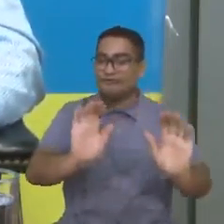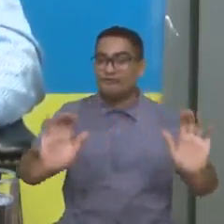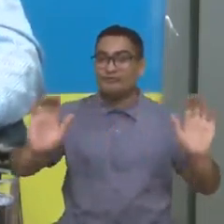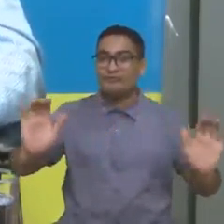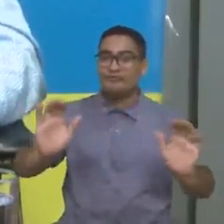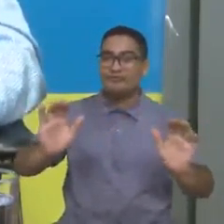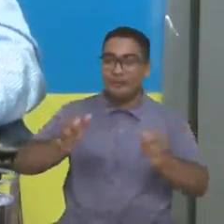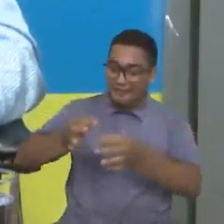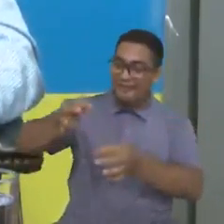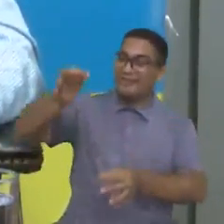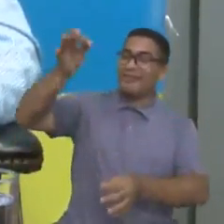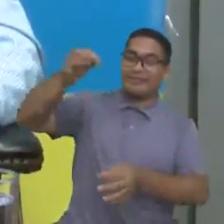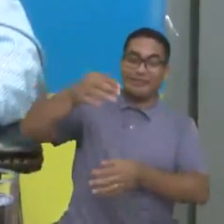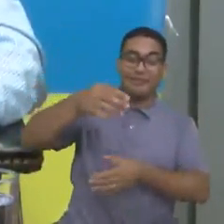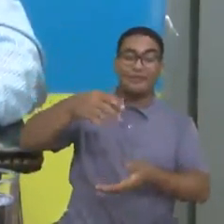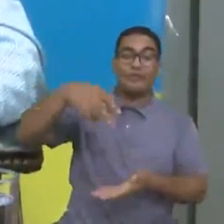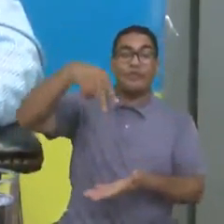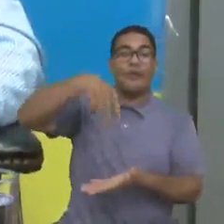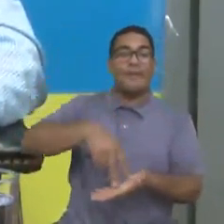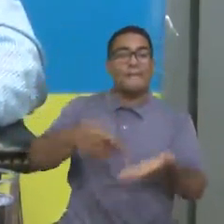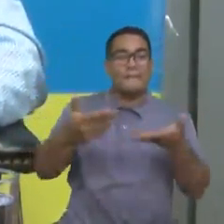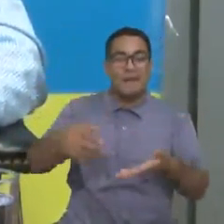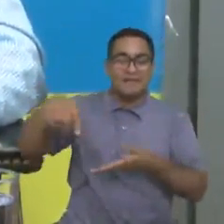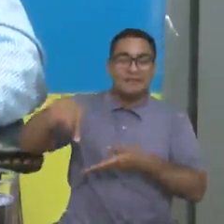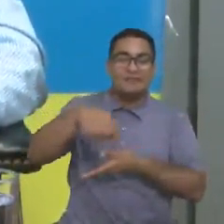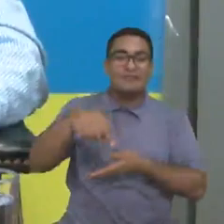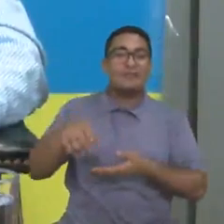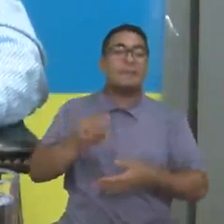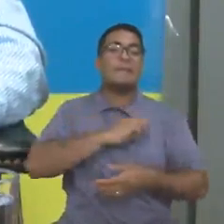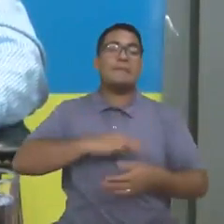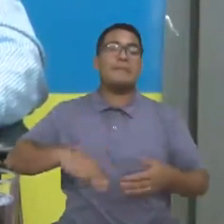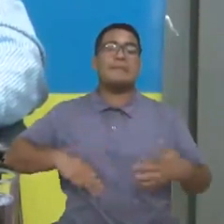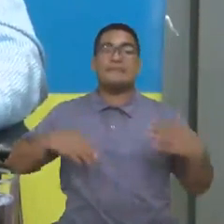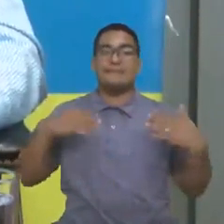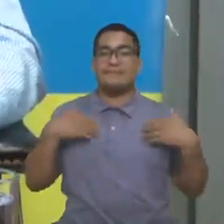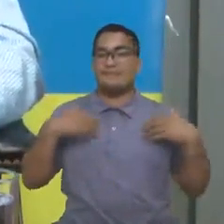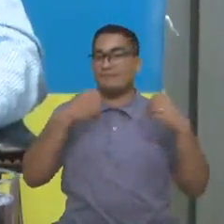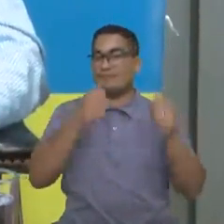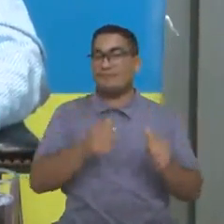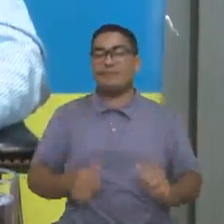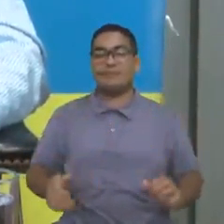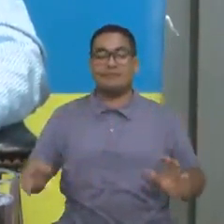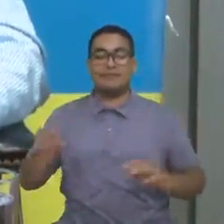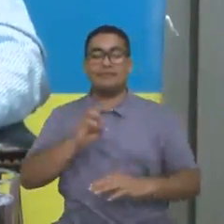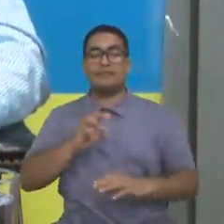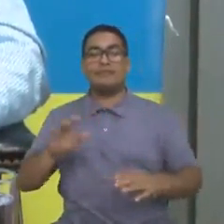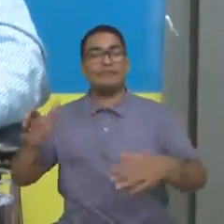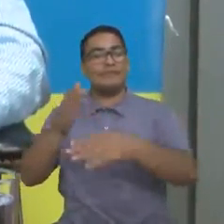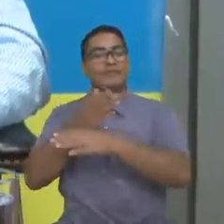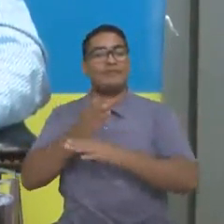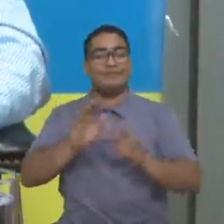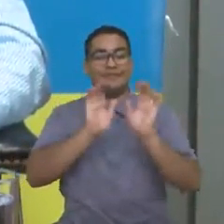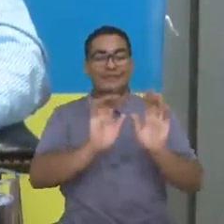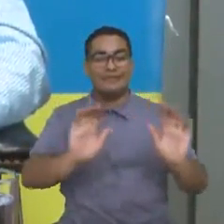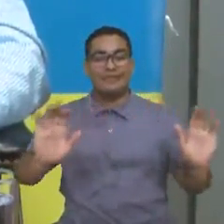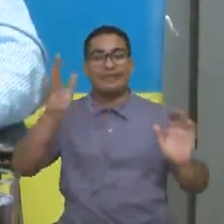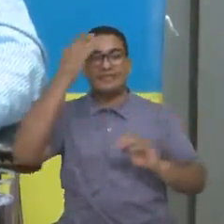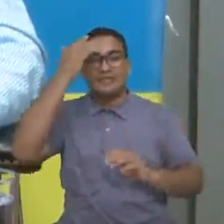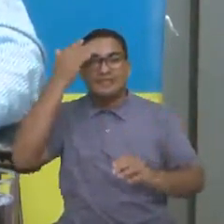nuestros adultos mayores, a nuestros abuelitos. El día de hoy vamos a hablar sobre el censo